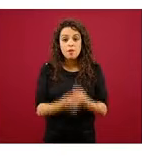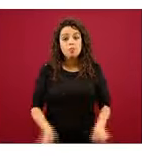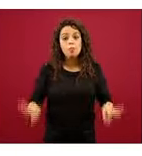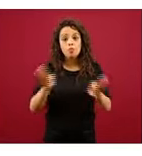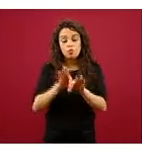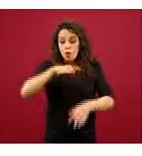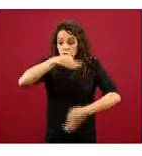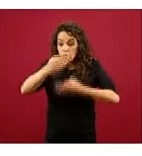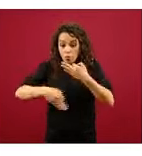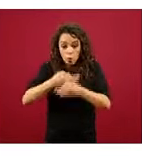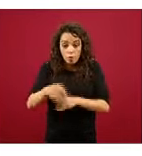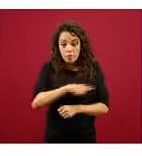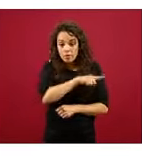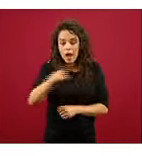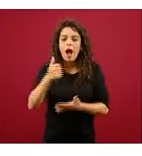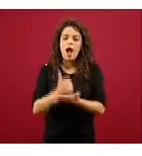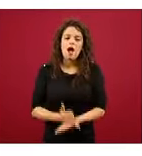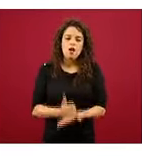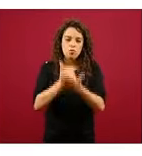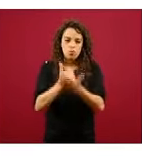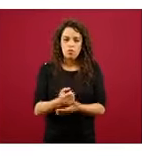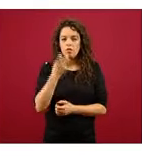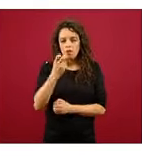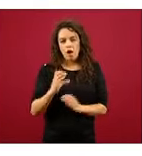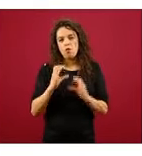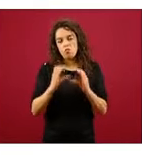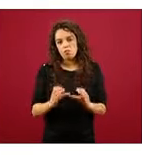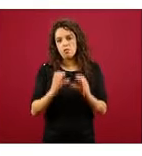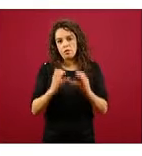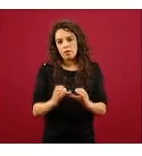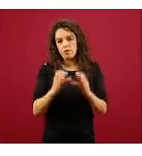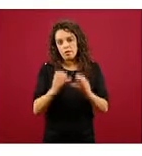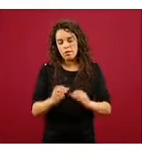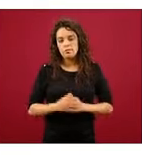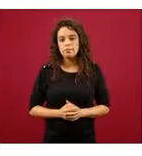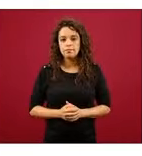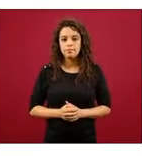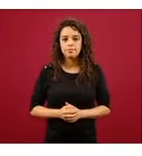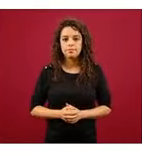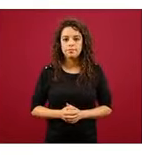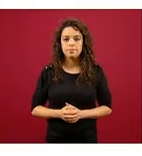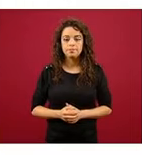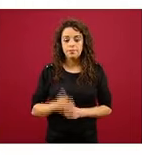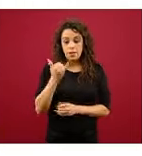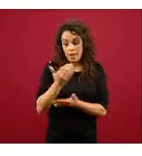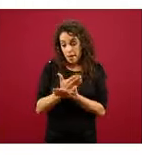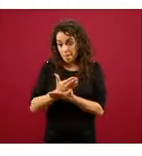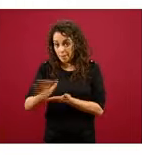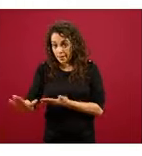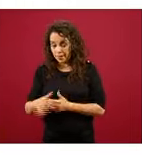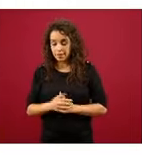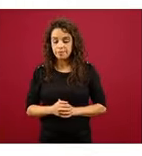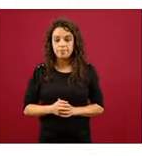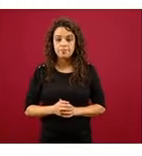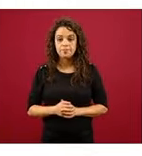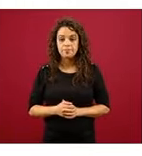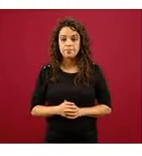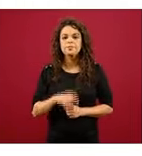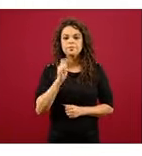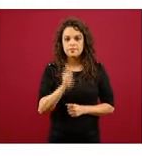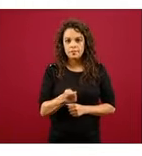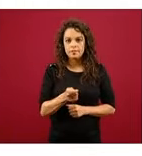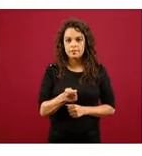todas ustedes nos apoyen con estas actividades y acciones. Además, también hay que continuar todavía